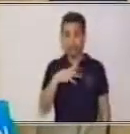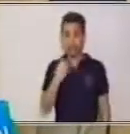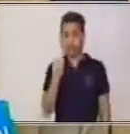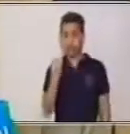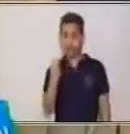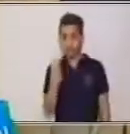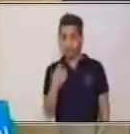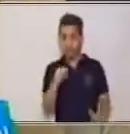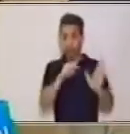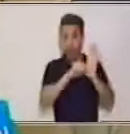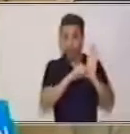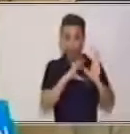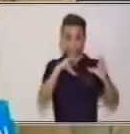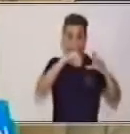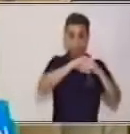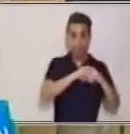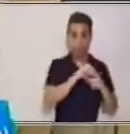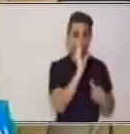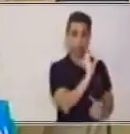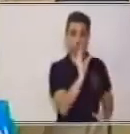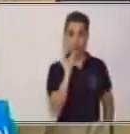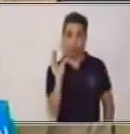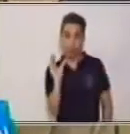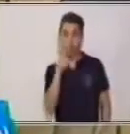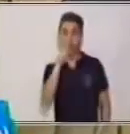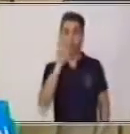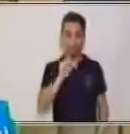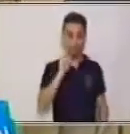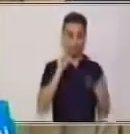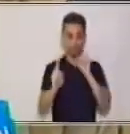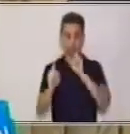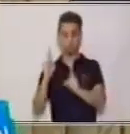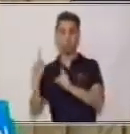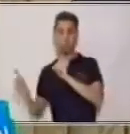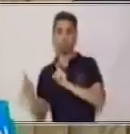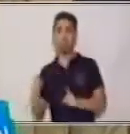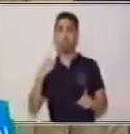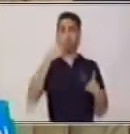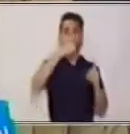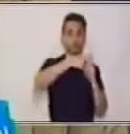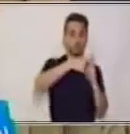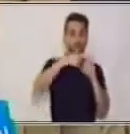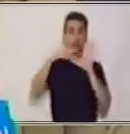del binomio, tiene que hacer la alternancia de positivo, negativo, positivo.